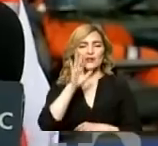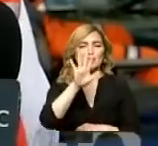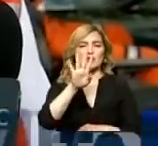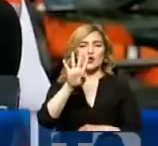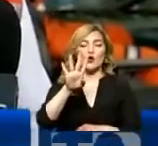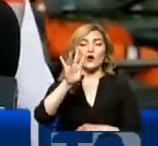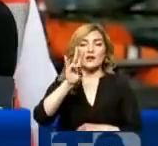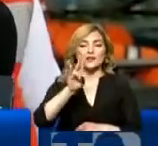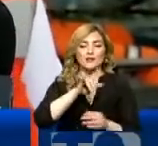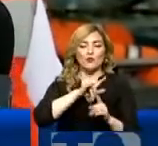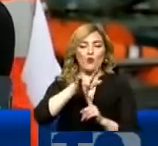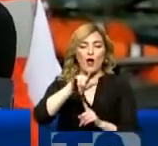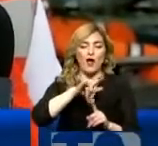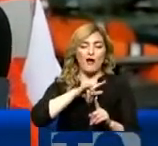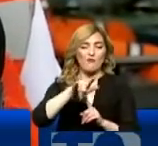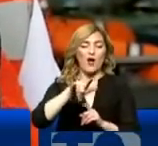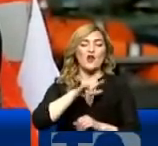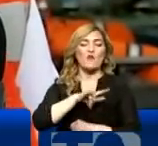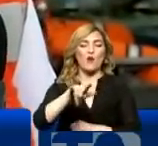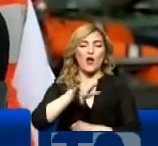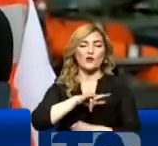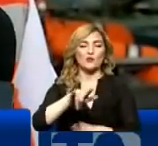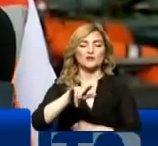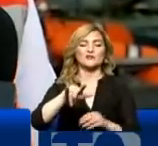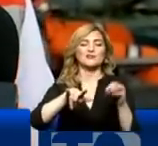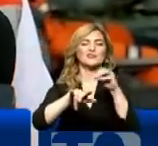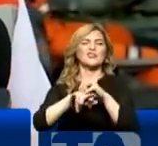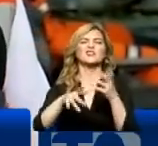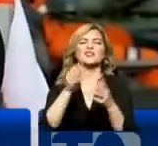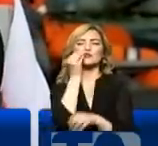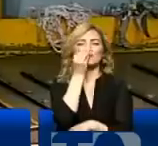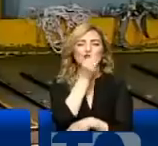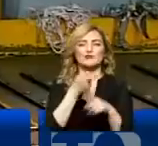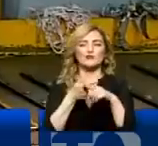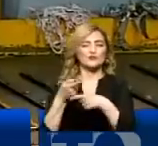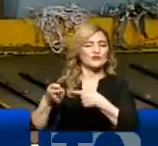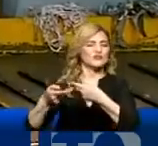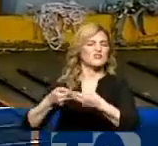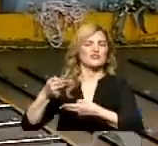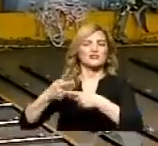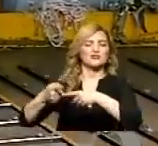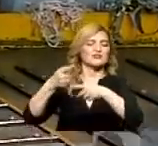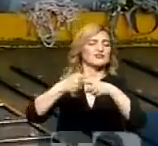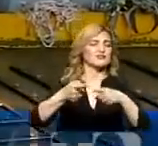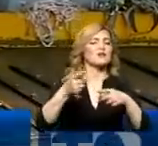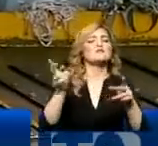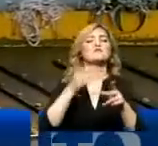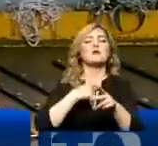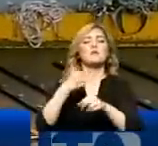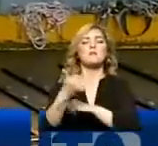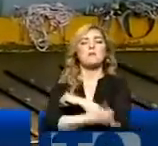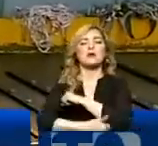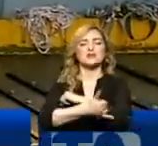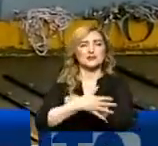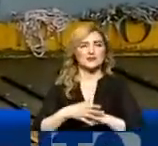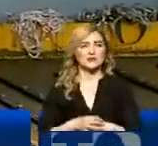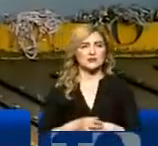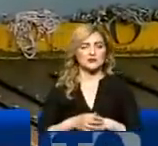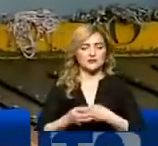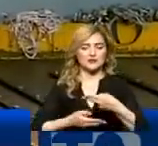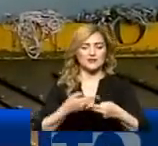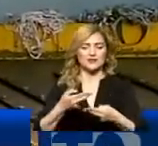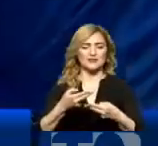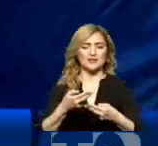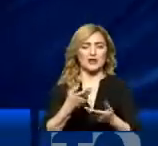547 vuelos que han llevado flores ecuatorianas a los diferentes mercados. Sin embargo, pese al alza en el volumen de exportación, las